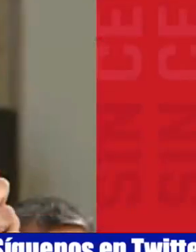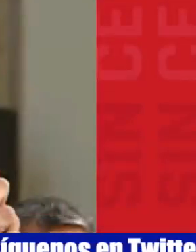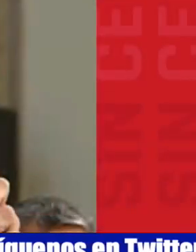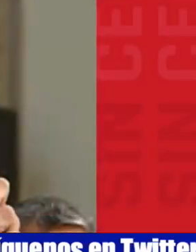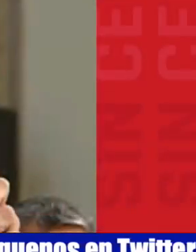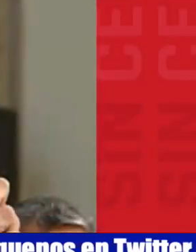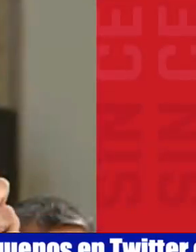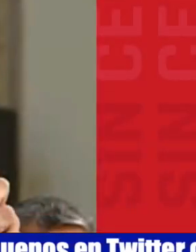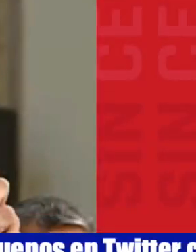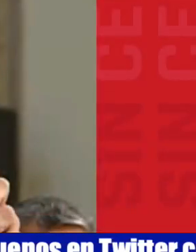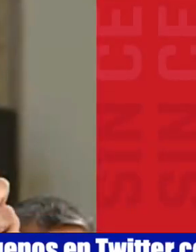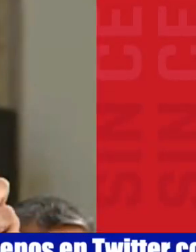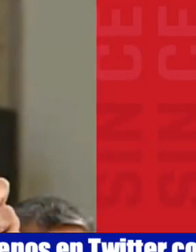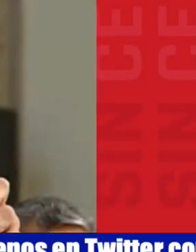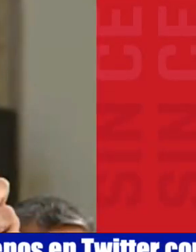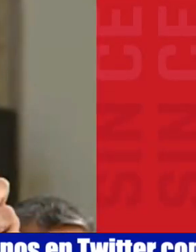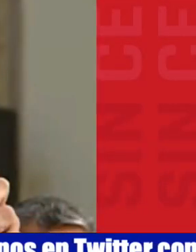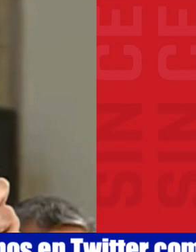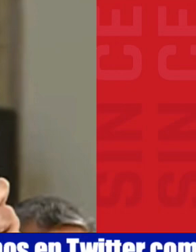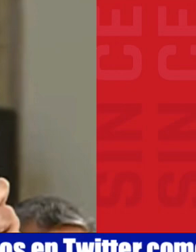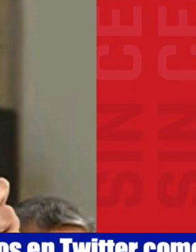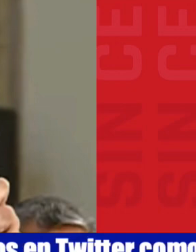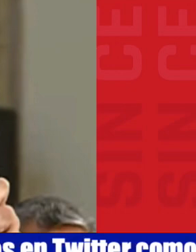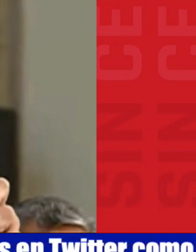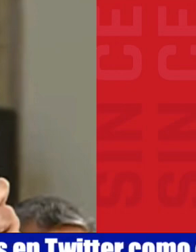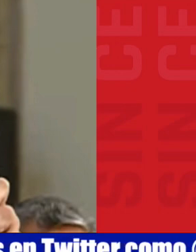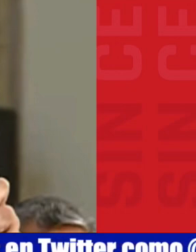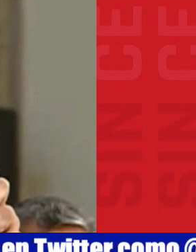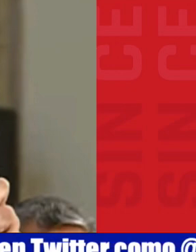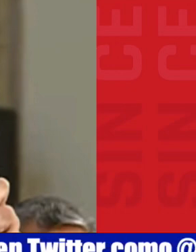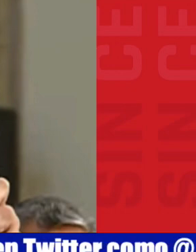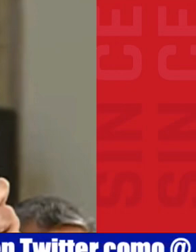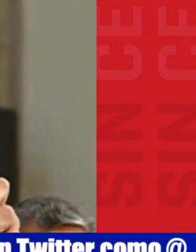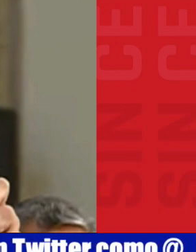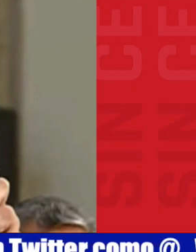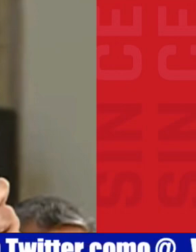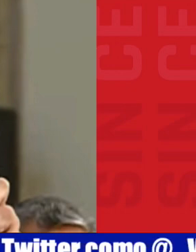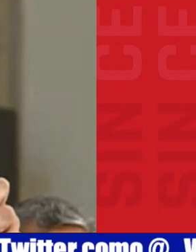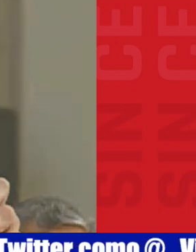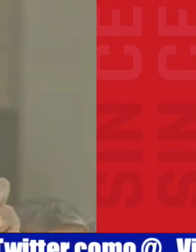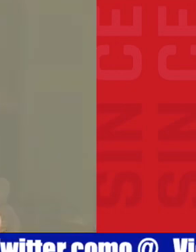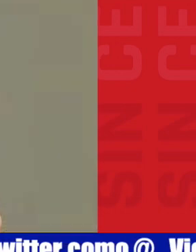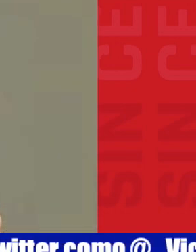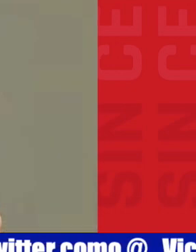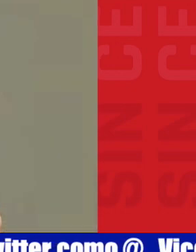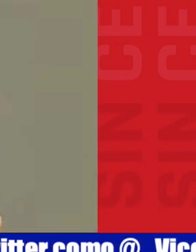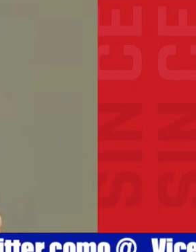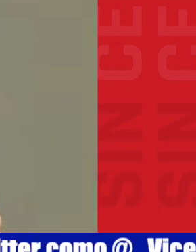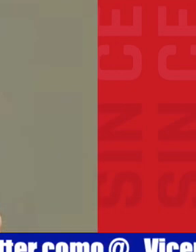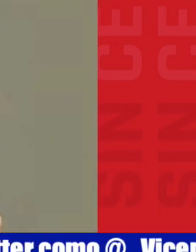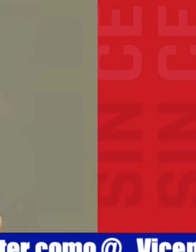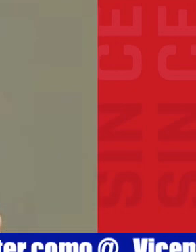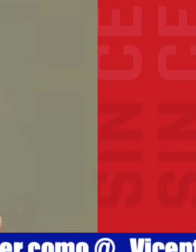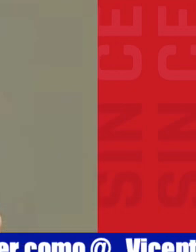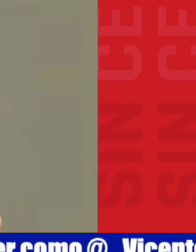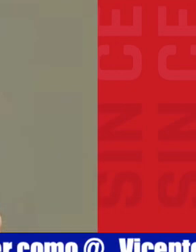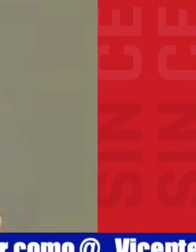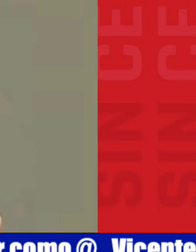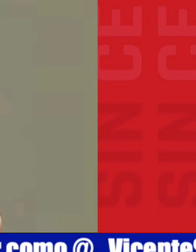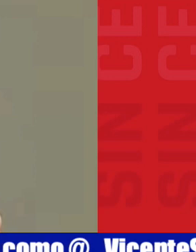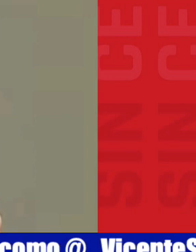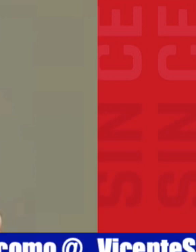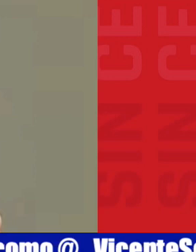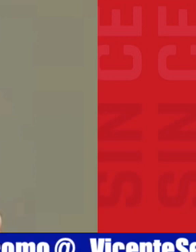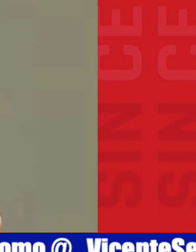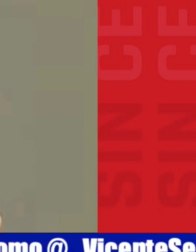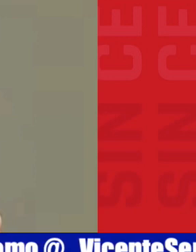Cuarta Transformación. Esto es claro, es algo de sentido común. Hasta el mismo Carlos Loret de Mola se sabe opositor al presidente López Obrador.